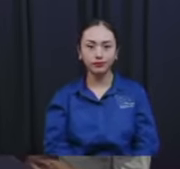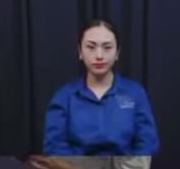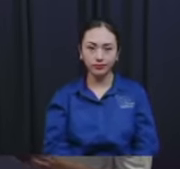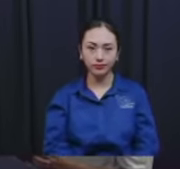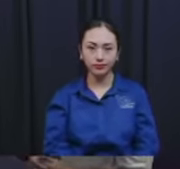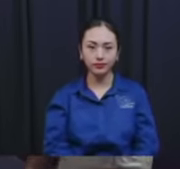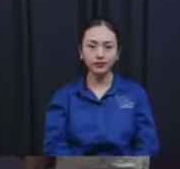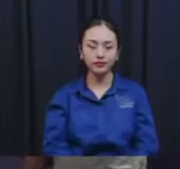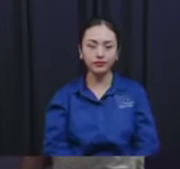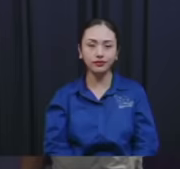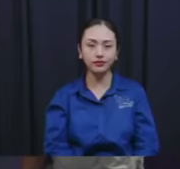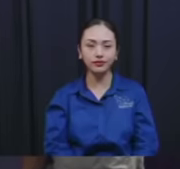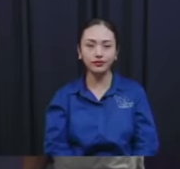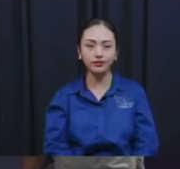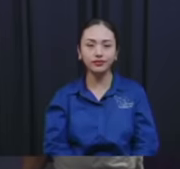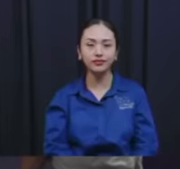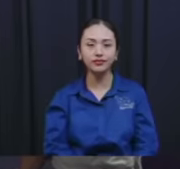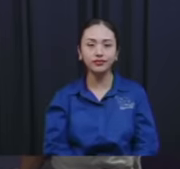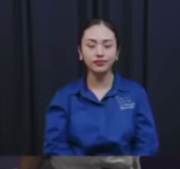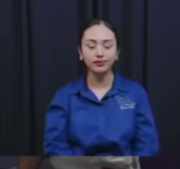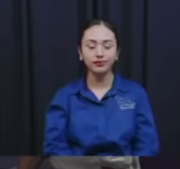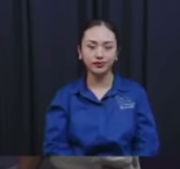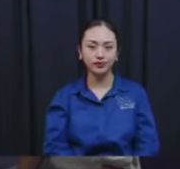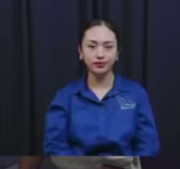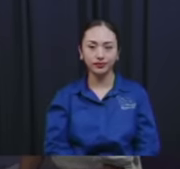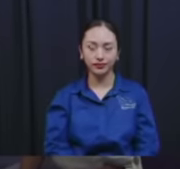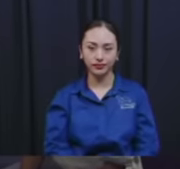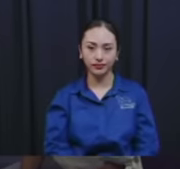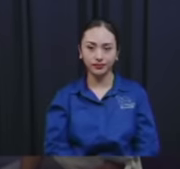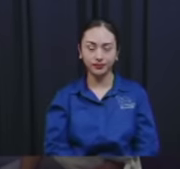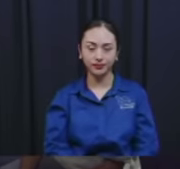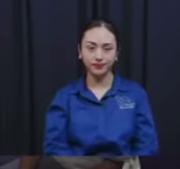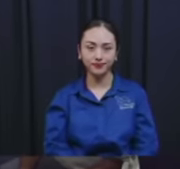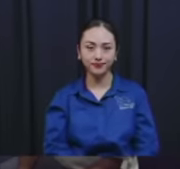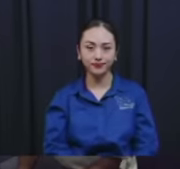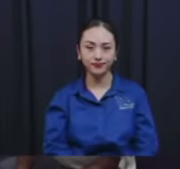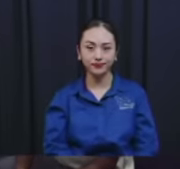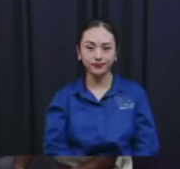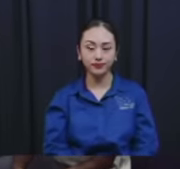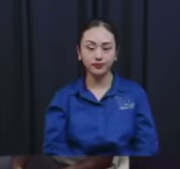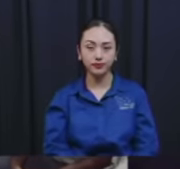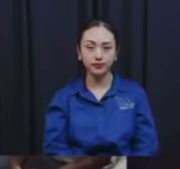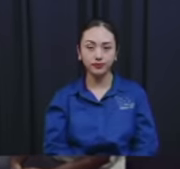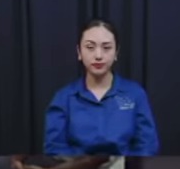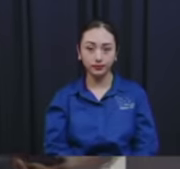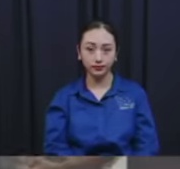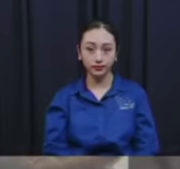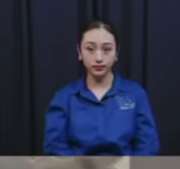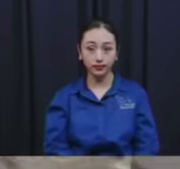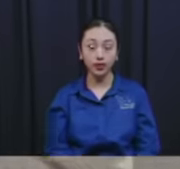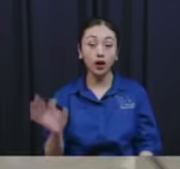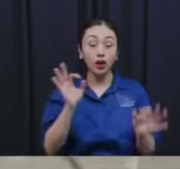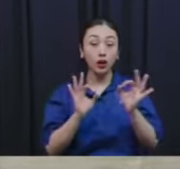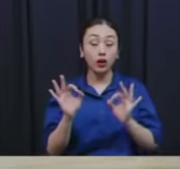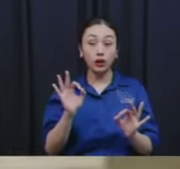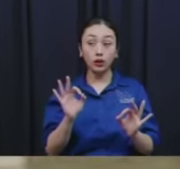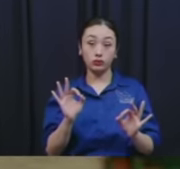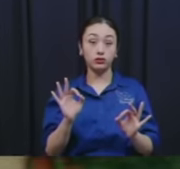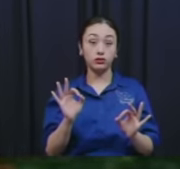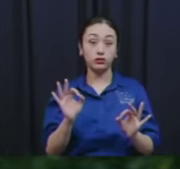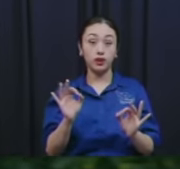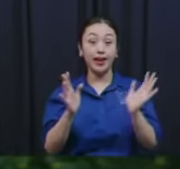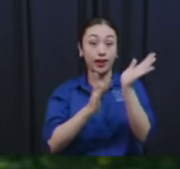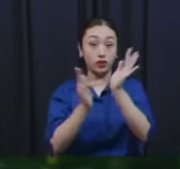se acerca diciembre la en la calle va Okay viene Jesús y dice yo soy